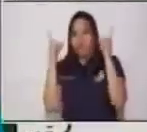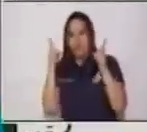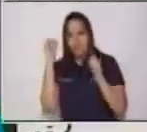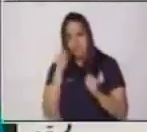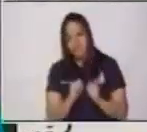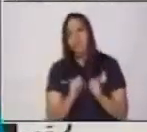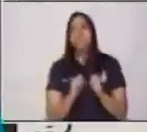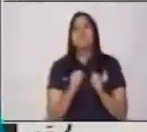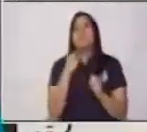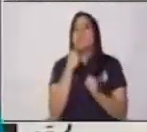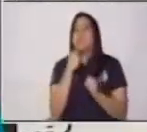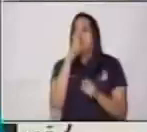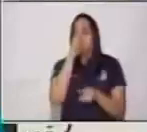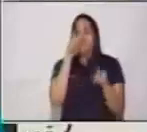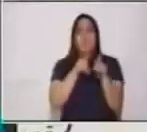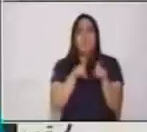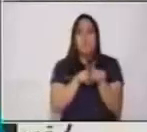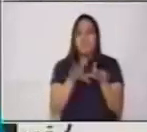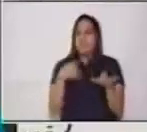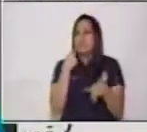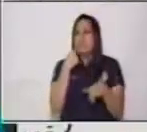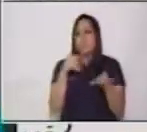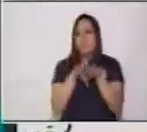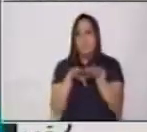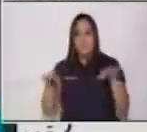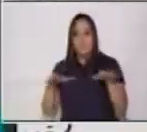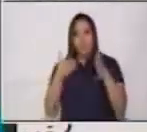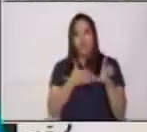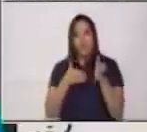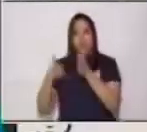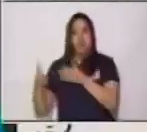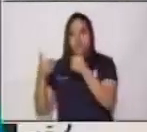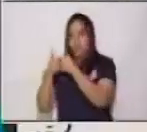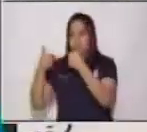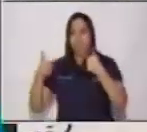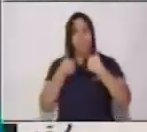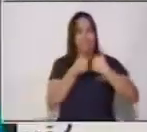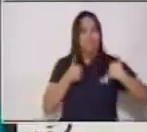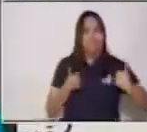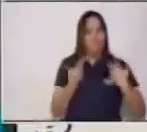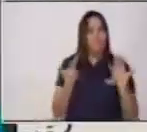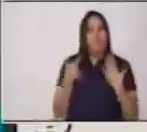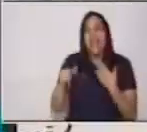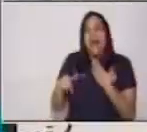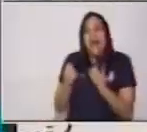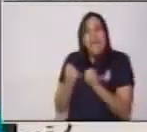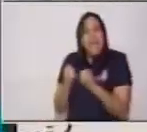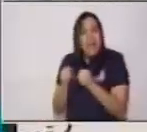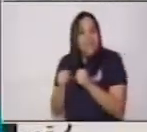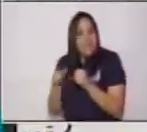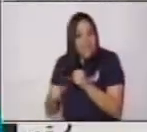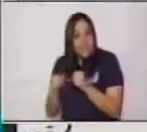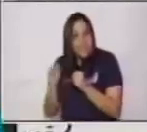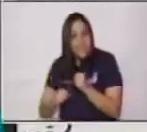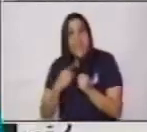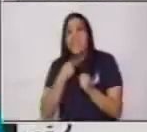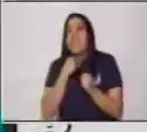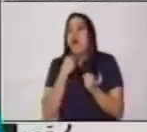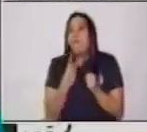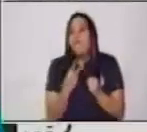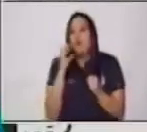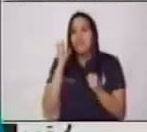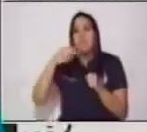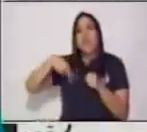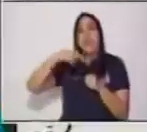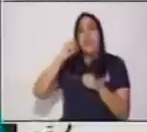acá tenemos que debe hacer el suelo, separarse del grupo y nadar hacia el pescaduelo. Esta es la voz en off, la que le dice a los